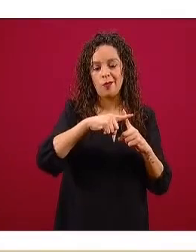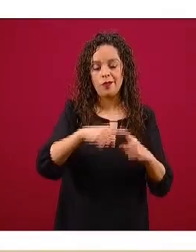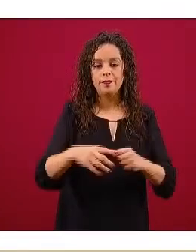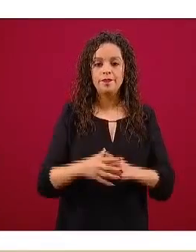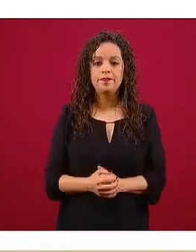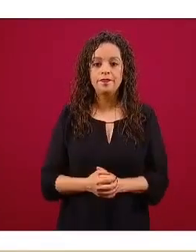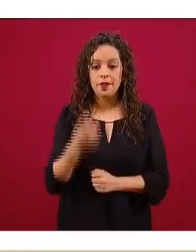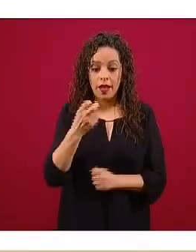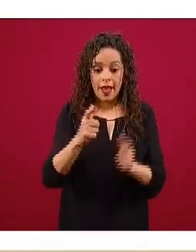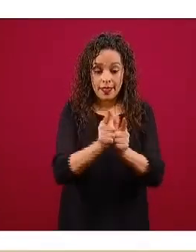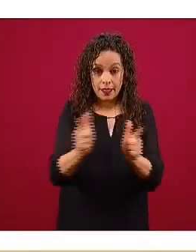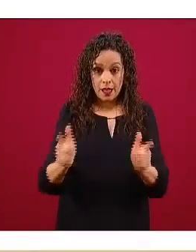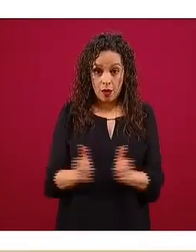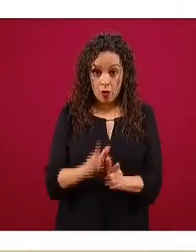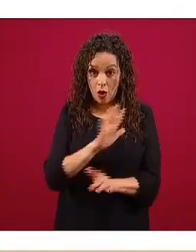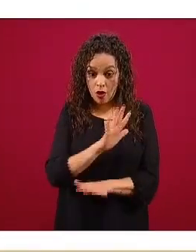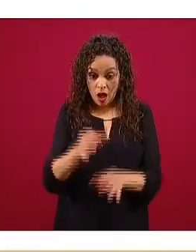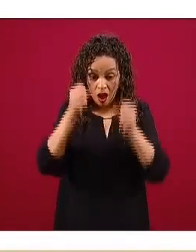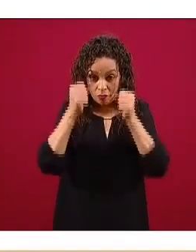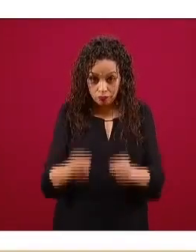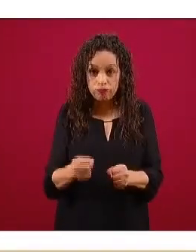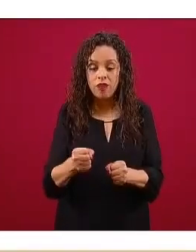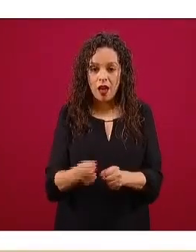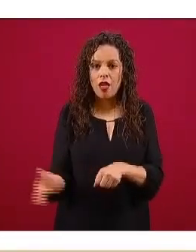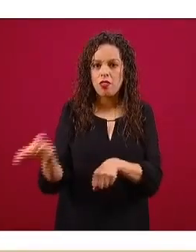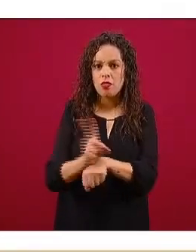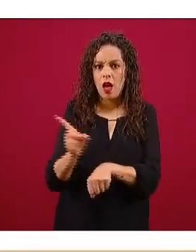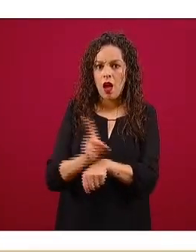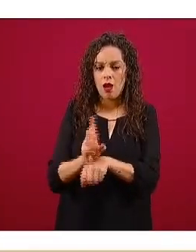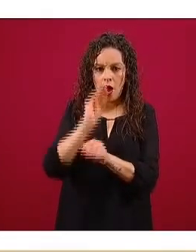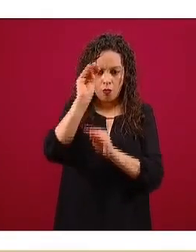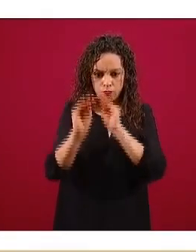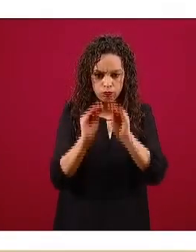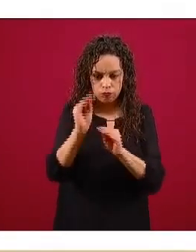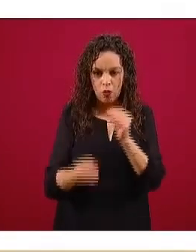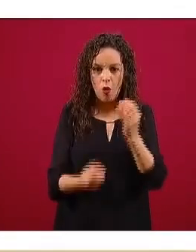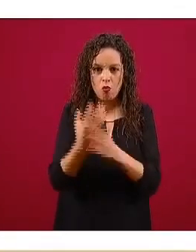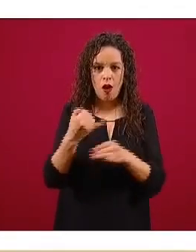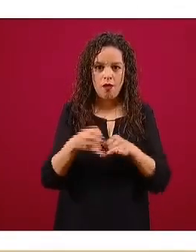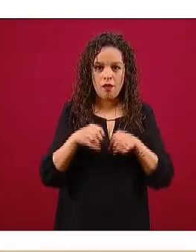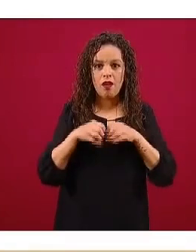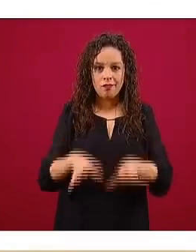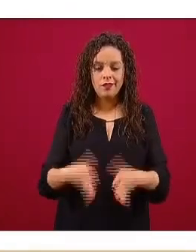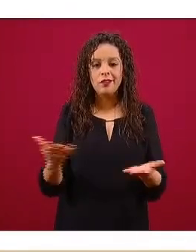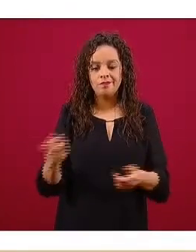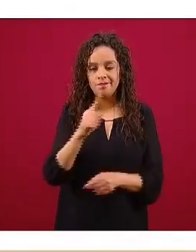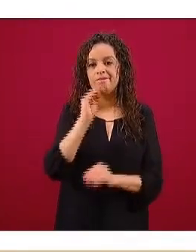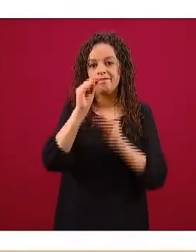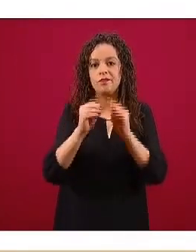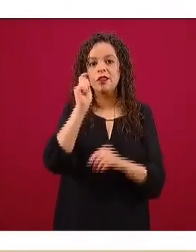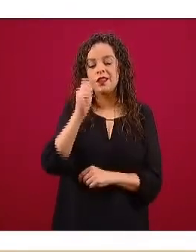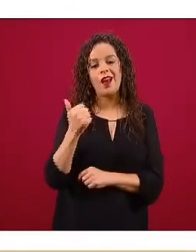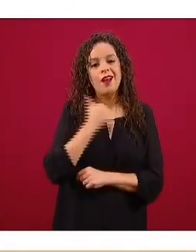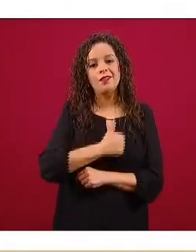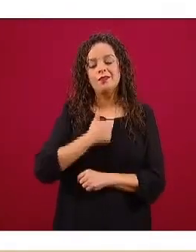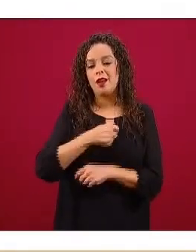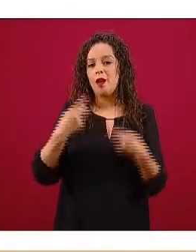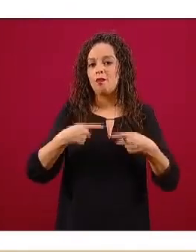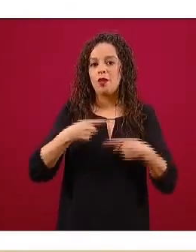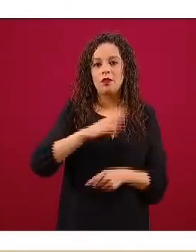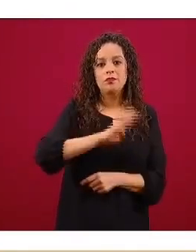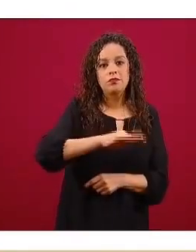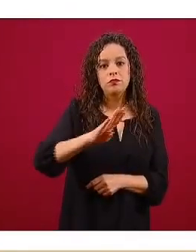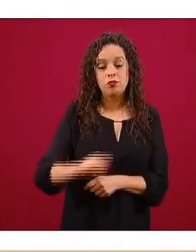se confirma y se actualiza todos los días, se encuentran también las personas que lamentablemente han perdido la vida, que al día de hoy